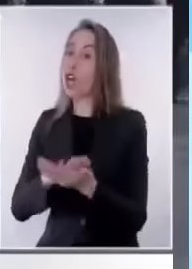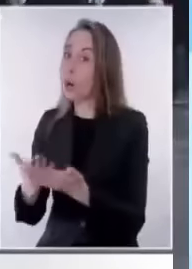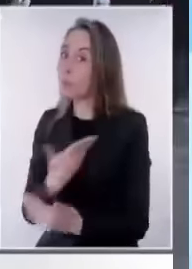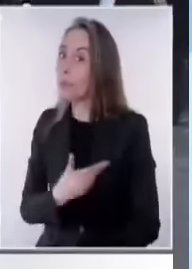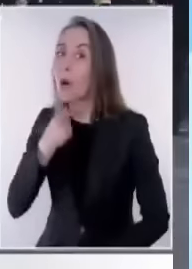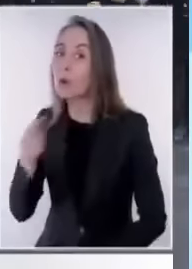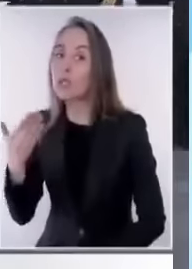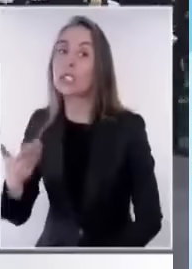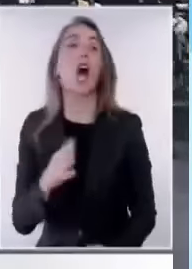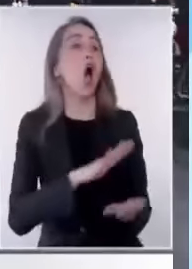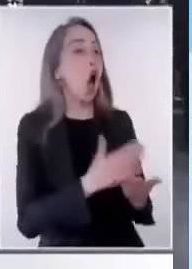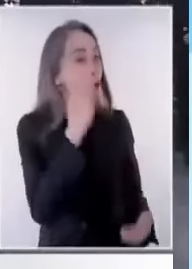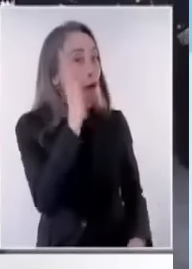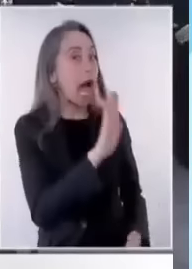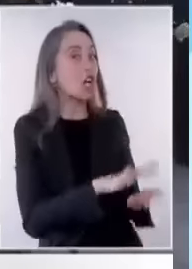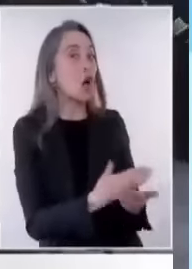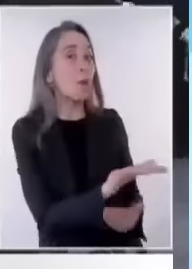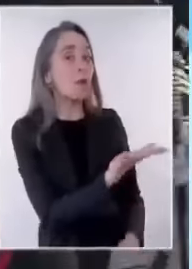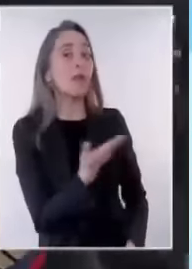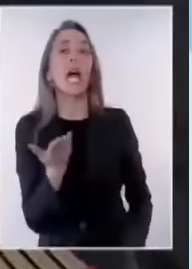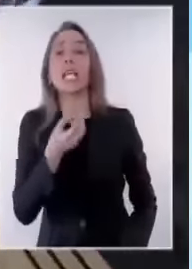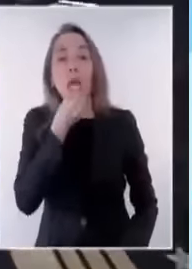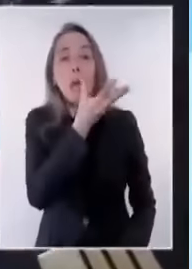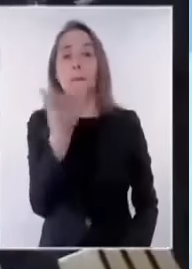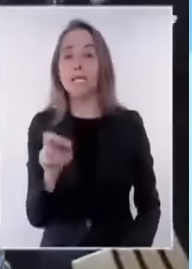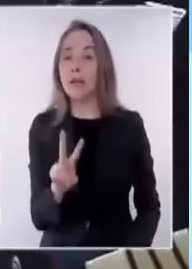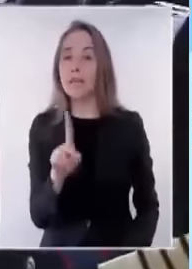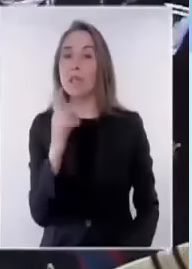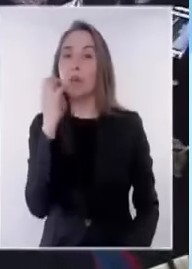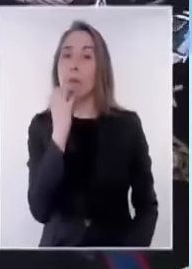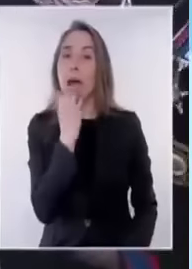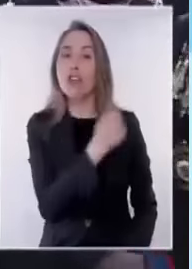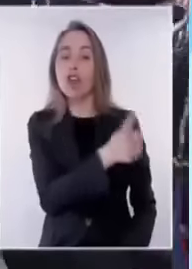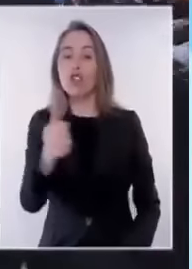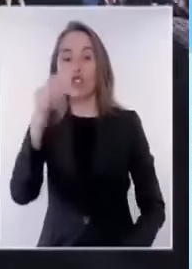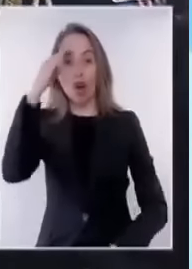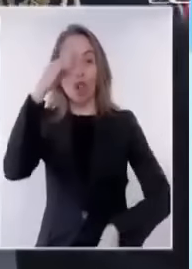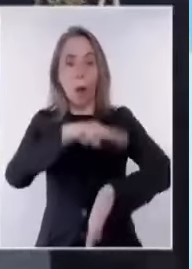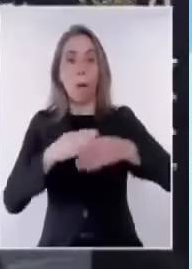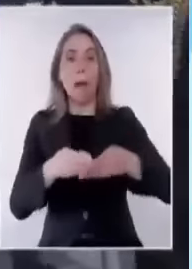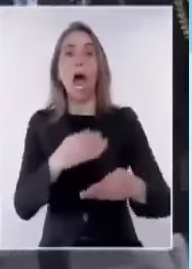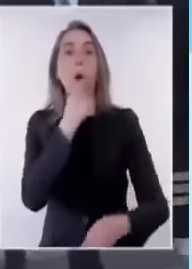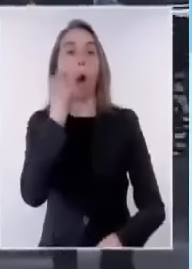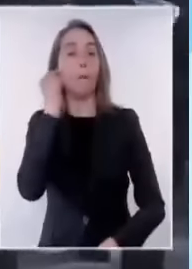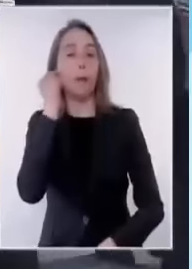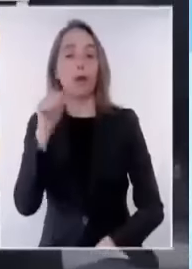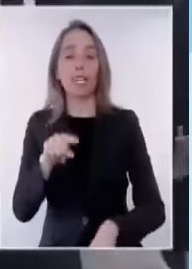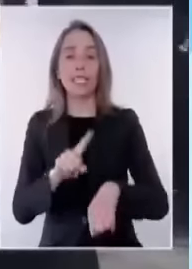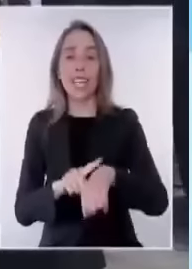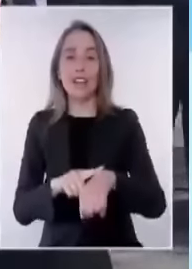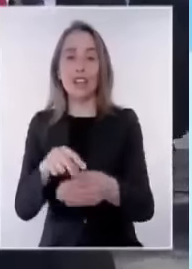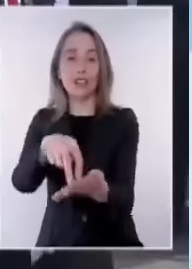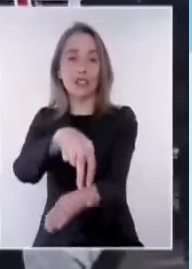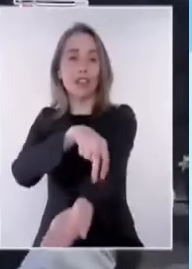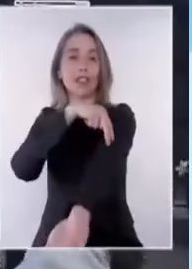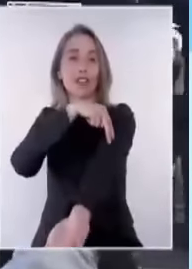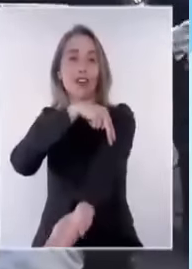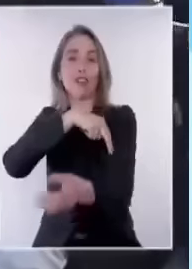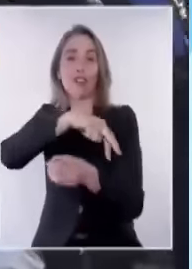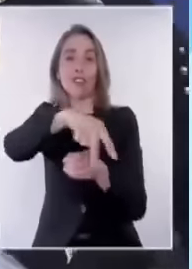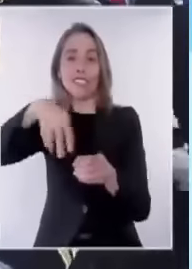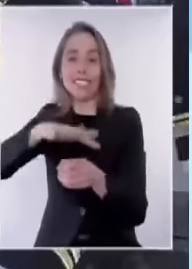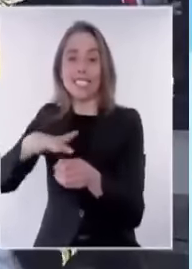Un gusto saludarlo. ¿Qué tal? ¿Cómo te va? ¿Cuál es su mensaje en este 21 de mayo para todos los marinos, los hombres, las mujeres que están hasta ahora a lo largo del